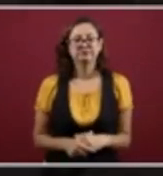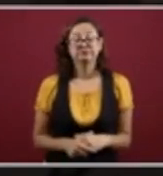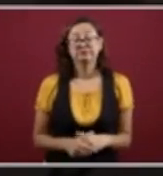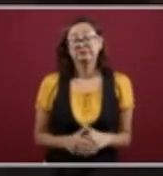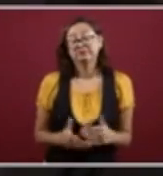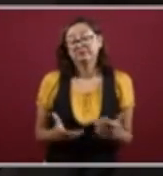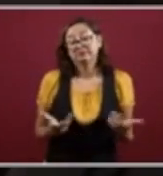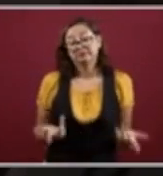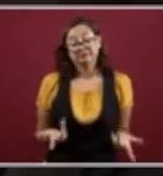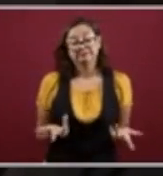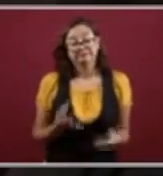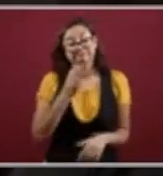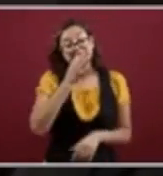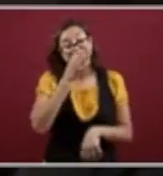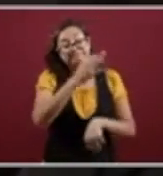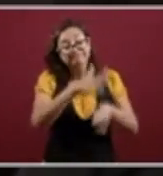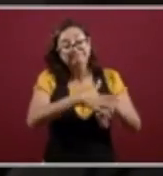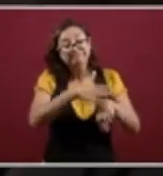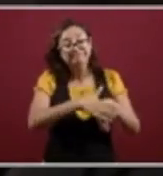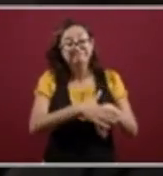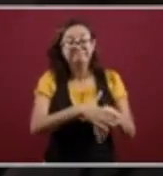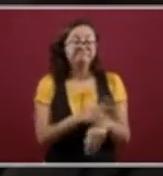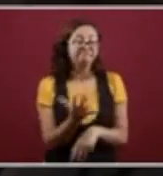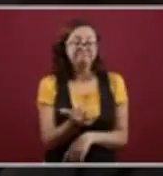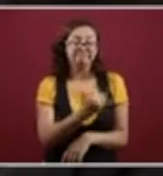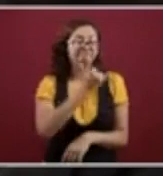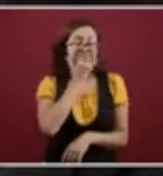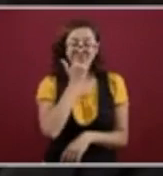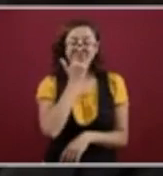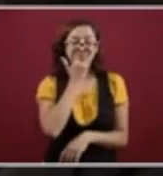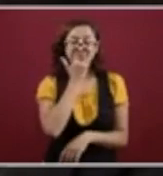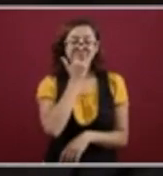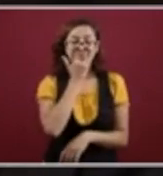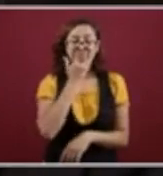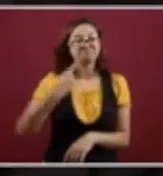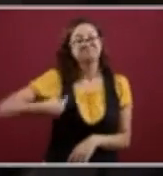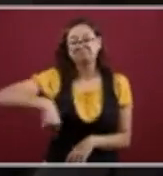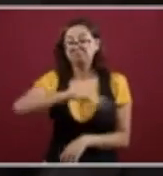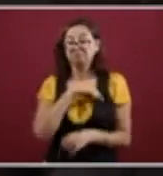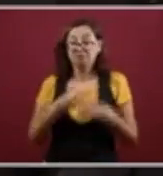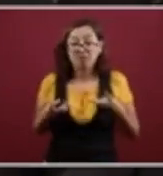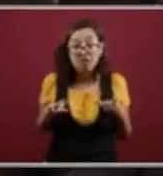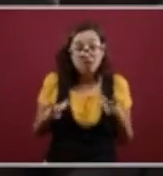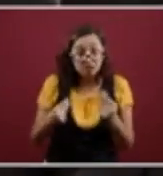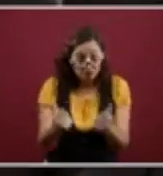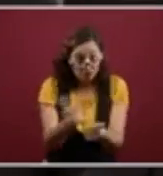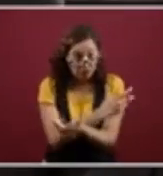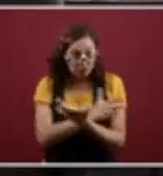Entonces, decirles que nosotros no tenemos esos gastos,